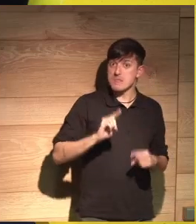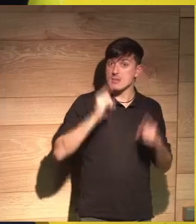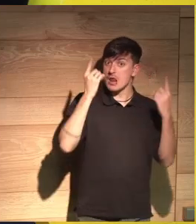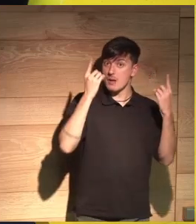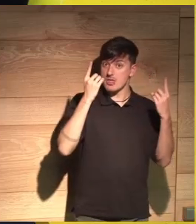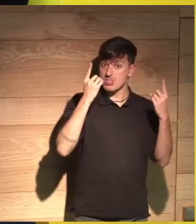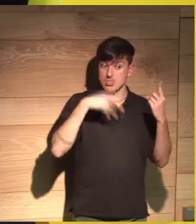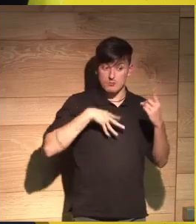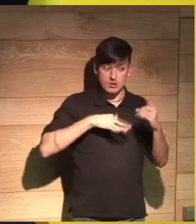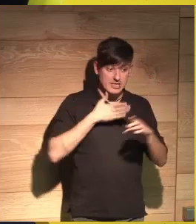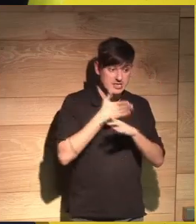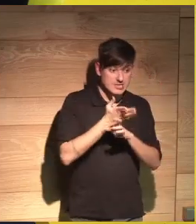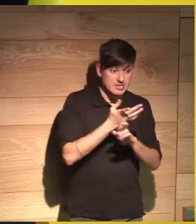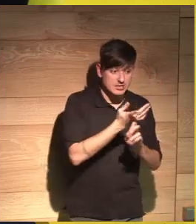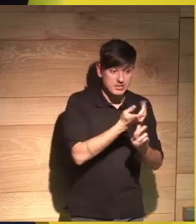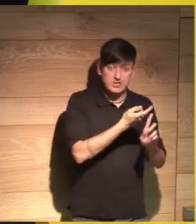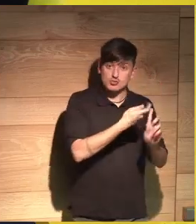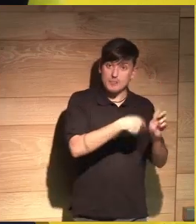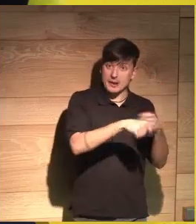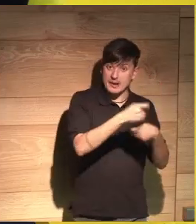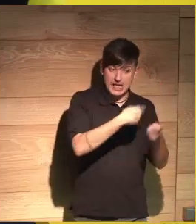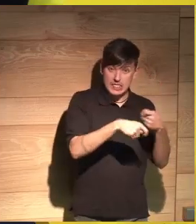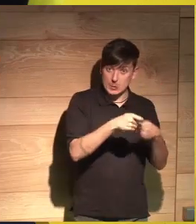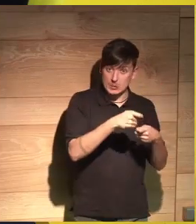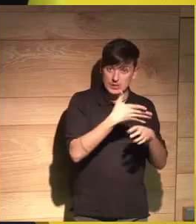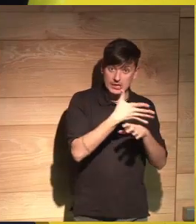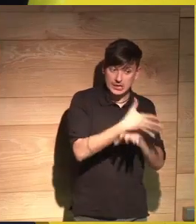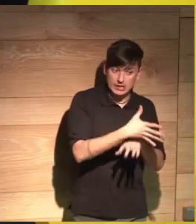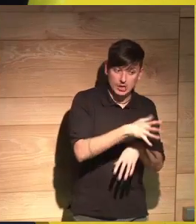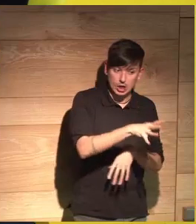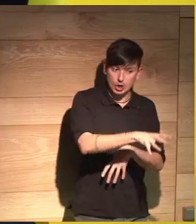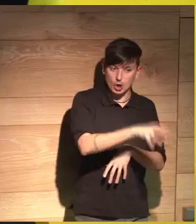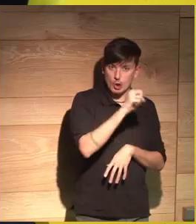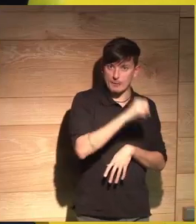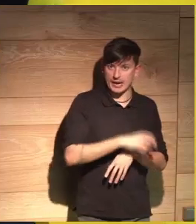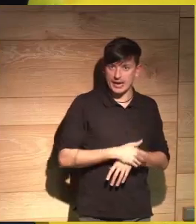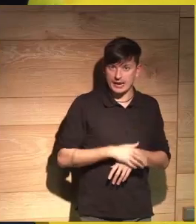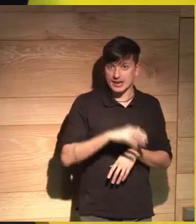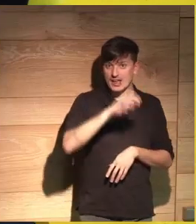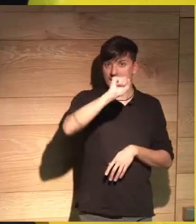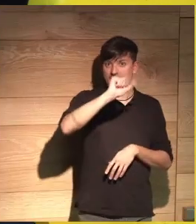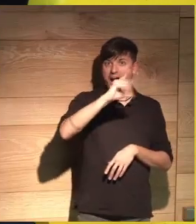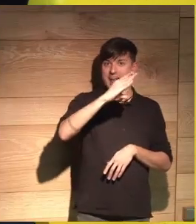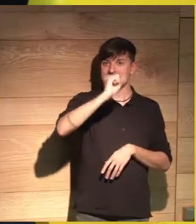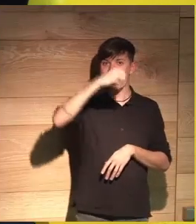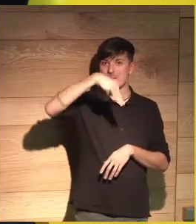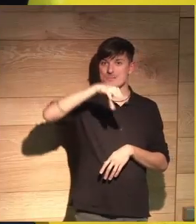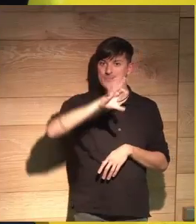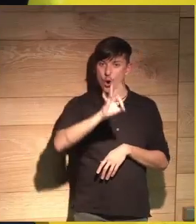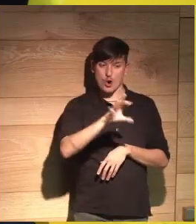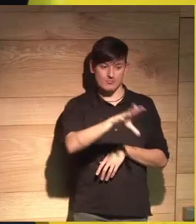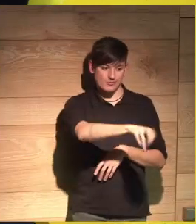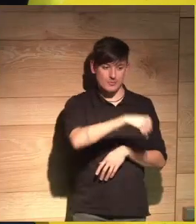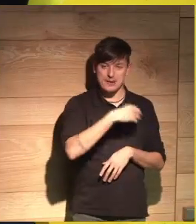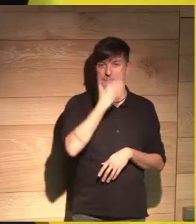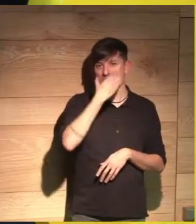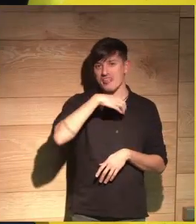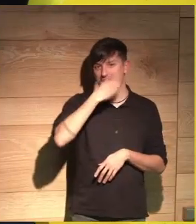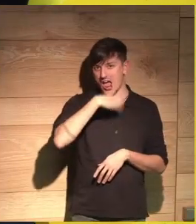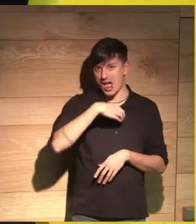hacer que aquí al campo el campo no al campo pero al campo o shanghai al supermercado y tomar las manzanas que